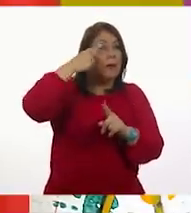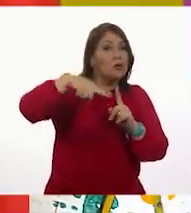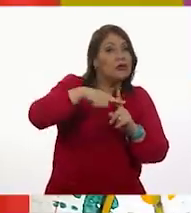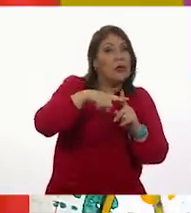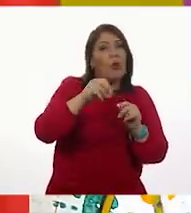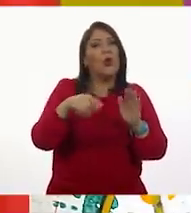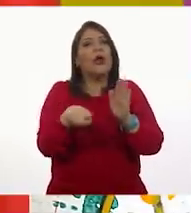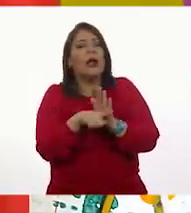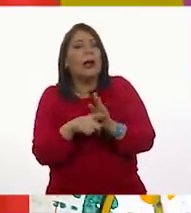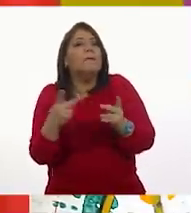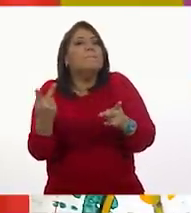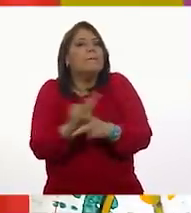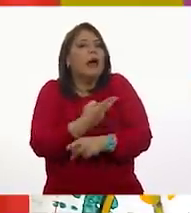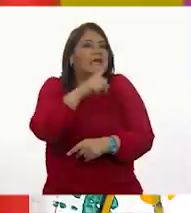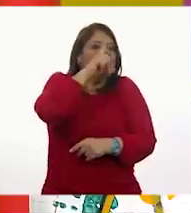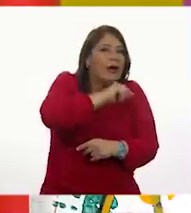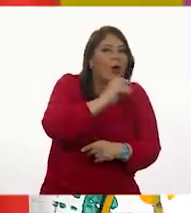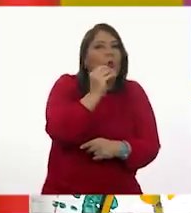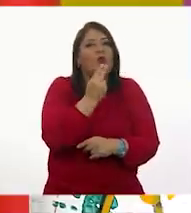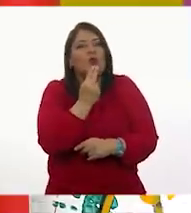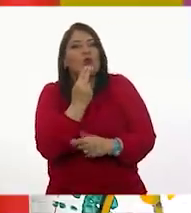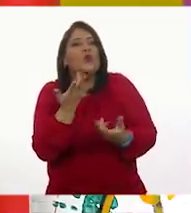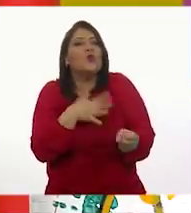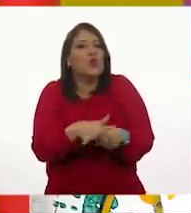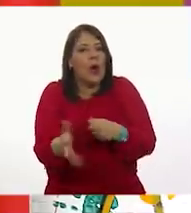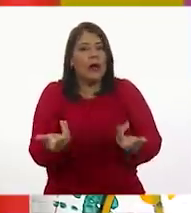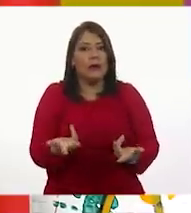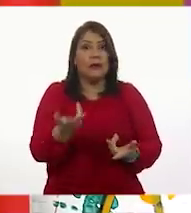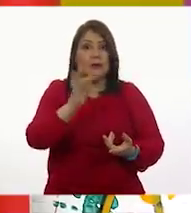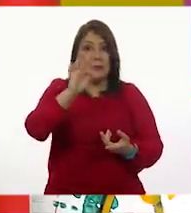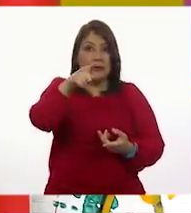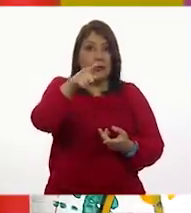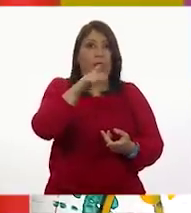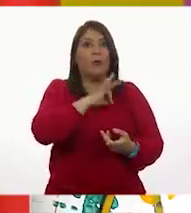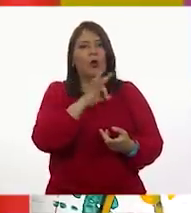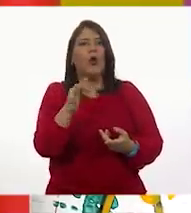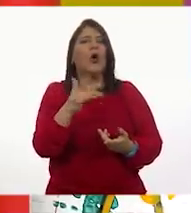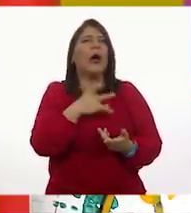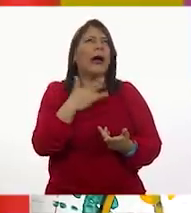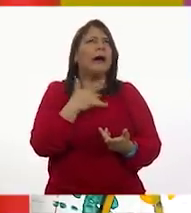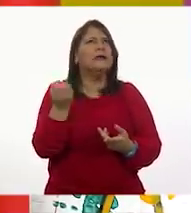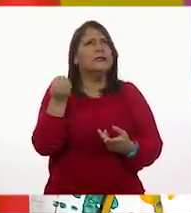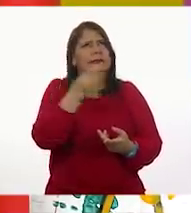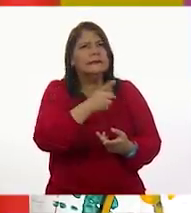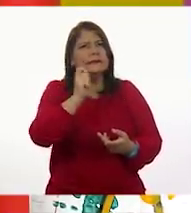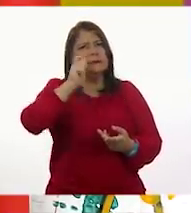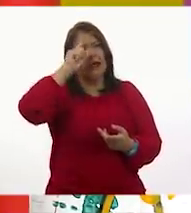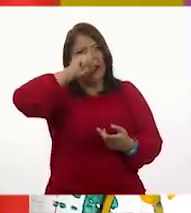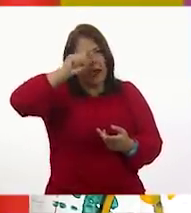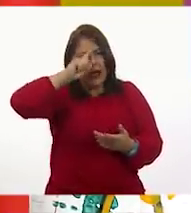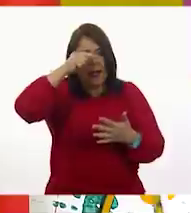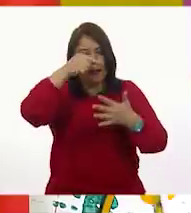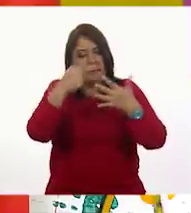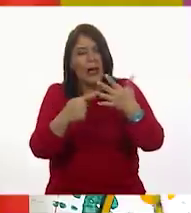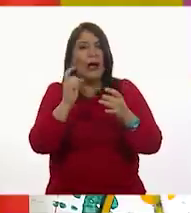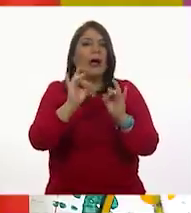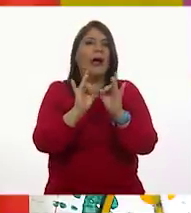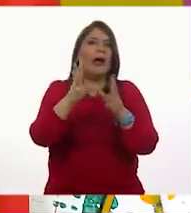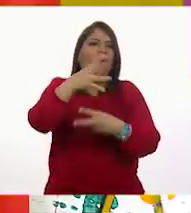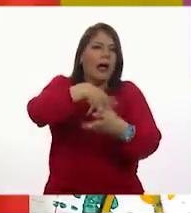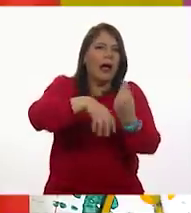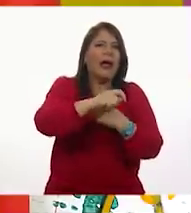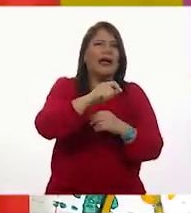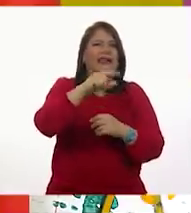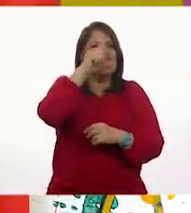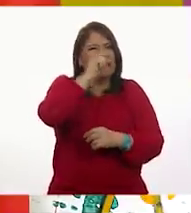será negativo? ¿Y qué recomendaciones podemos hacer para evitar efectos o consecuencias